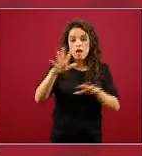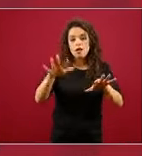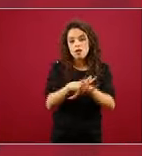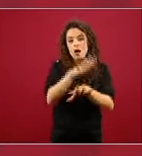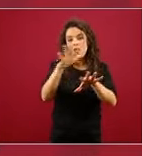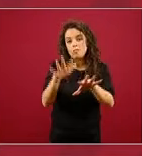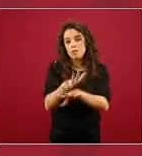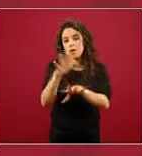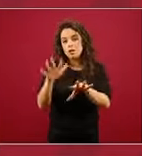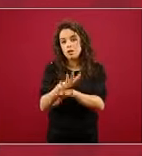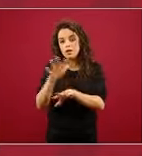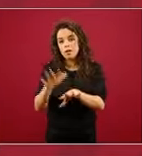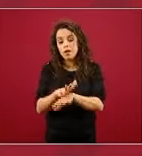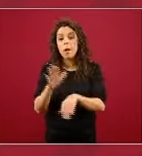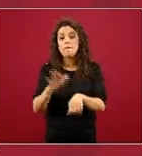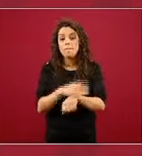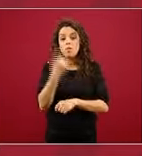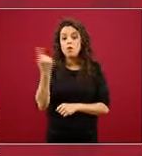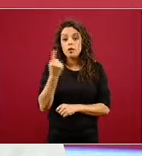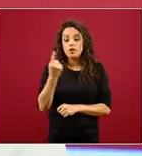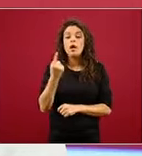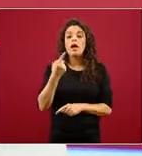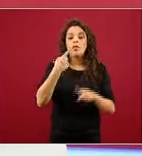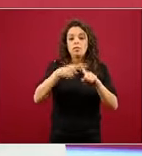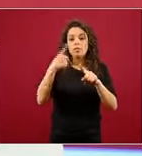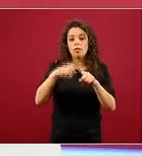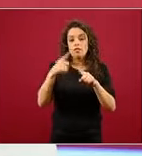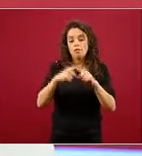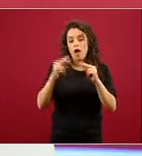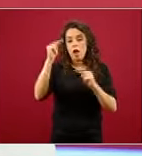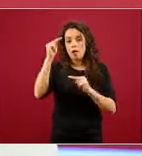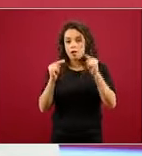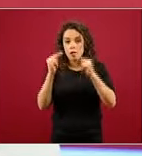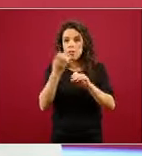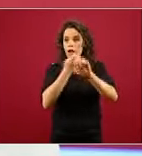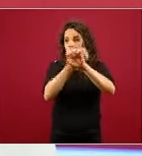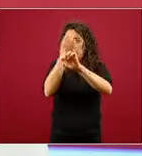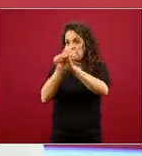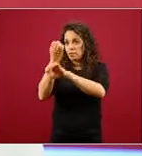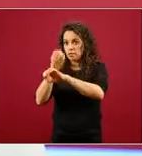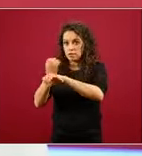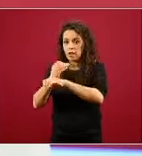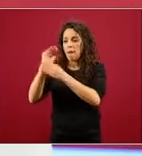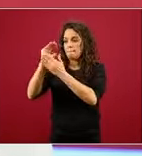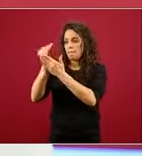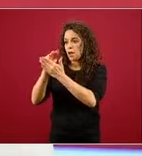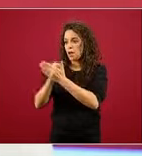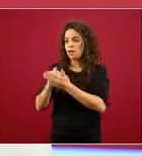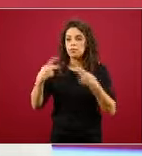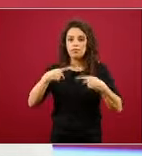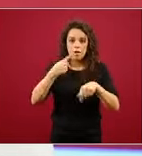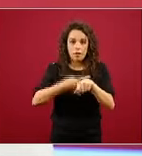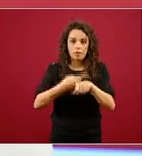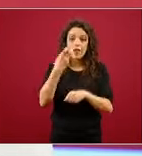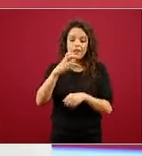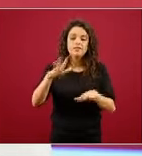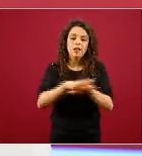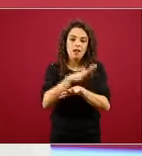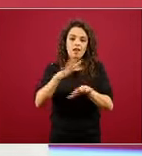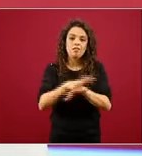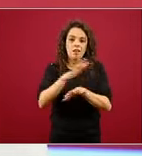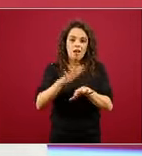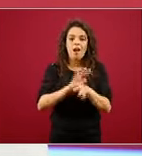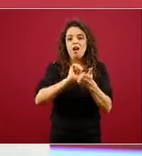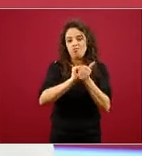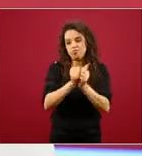vamos bajando en los diferentes niveles de región, en las diferentes cantidades poblacionales. No es lo mismo